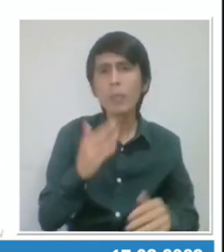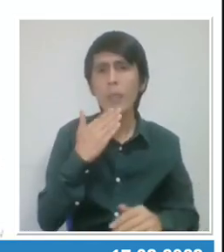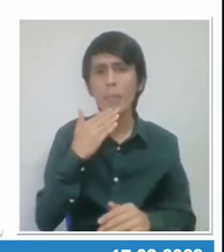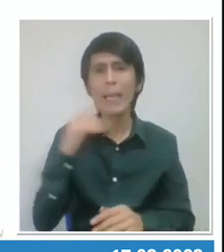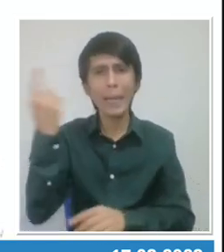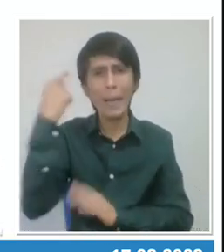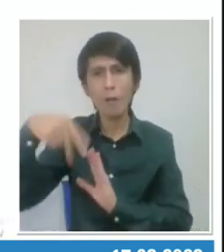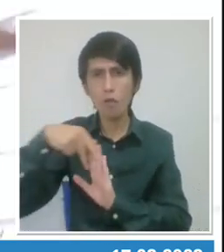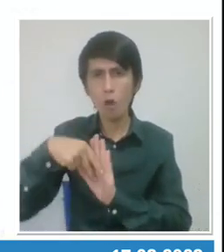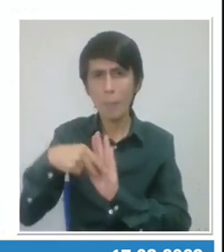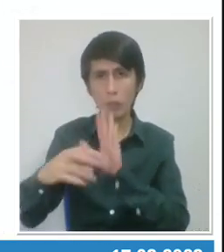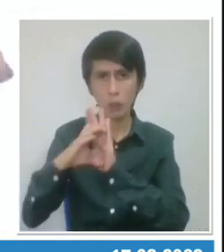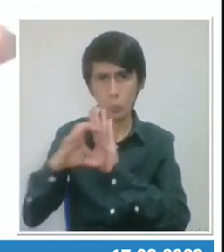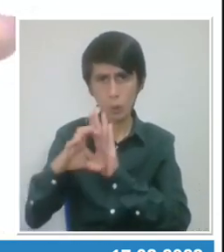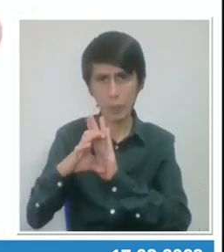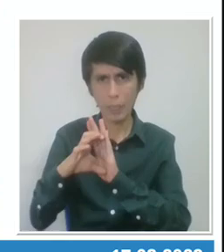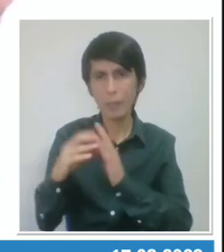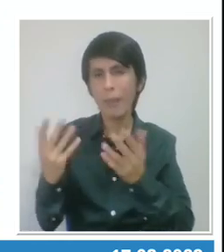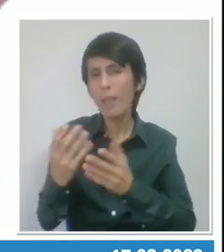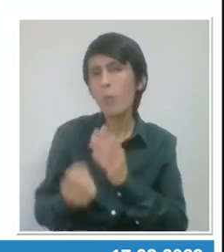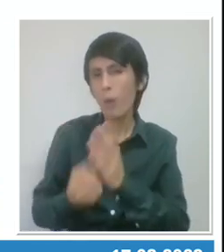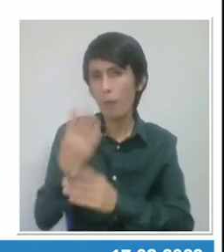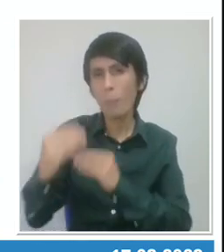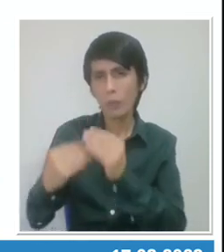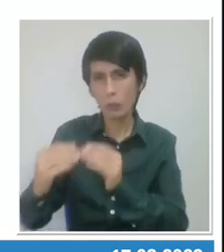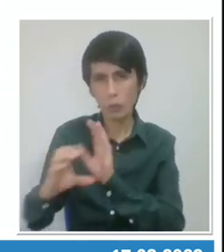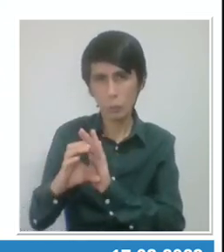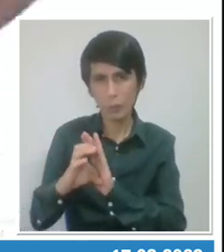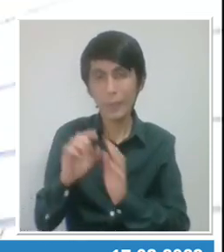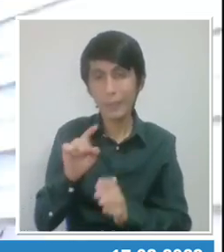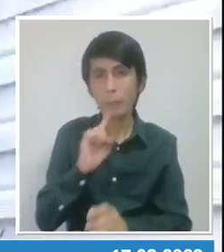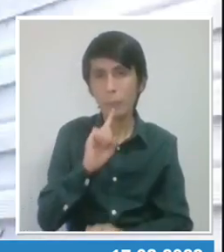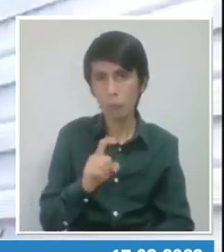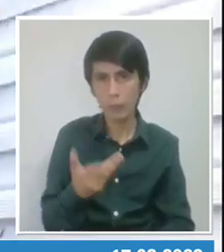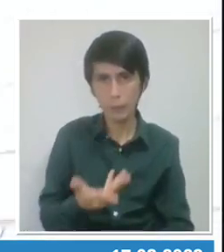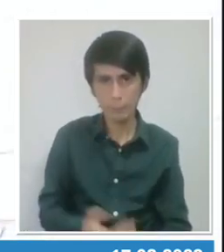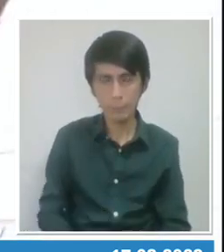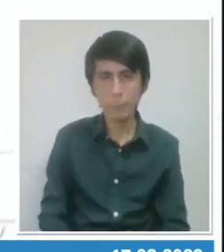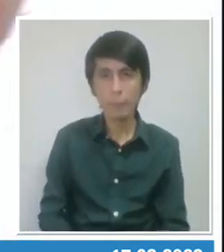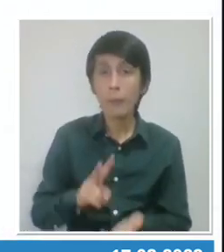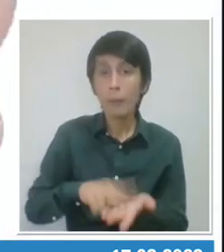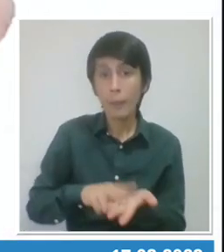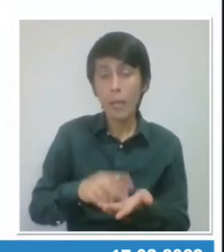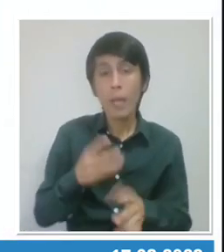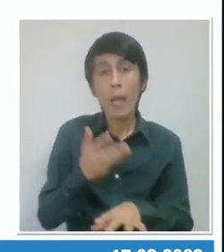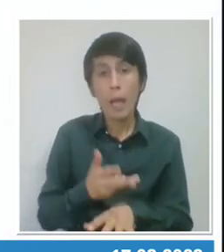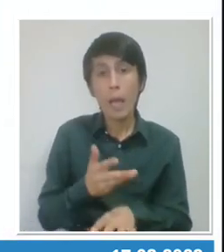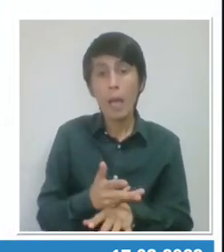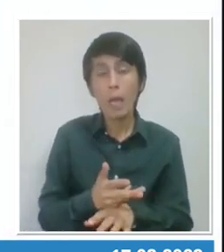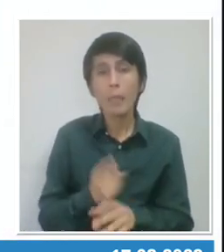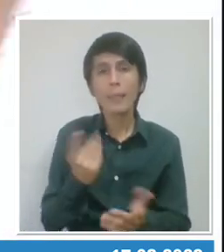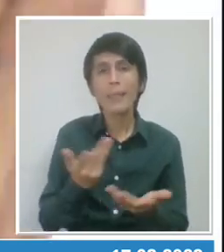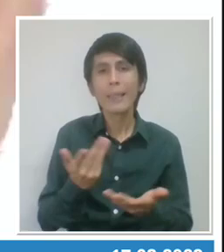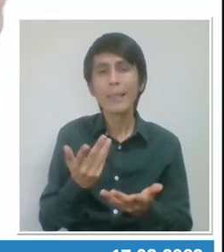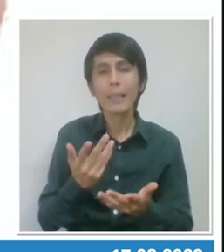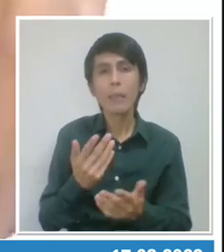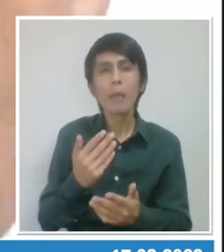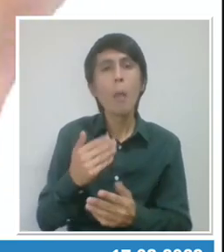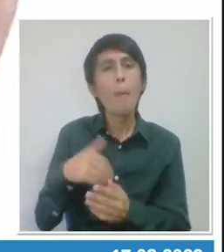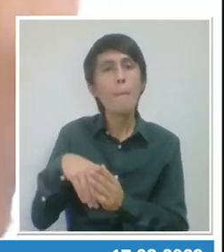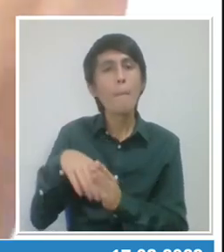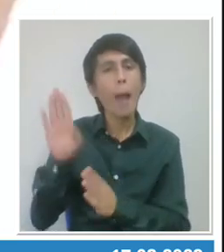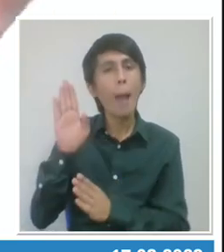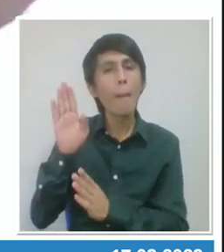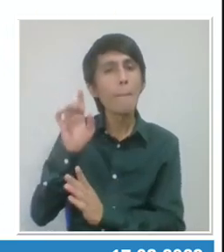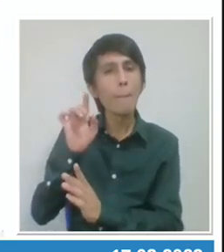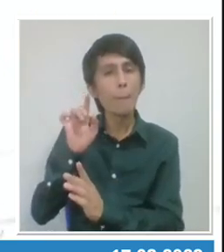procesos constituyentes. Bueno, lo cierto es que hay también una preferencia que tienen razones